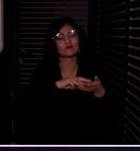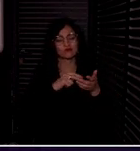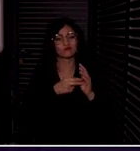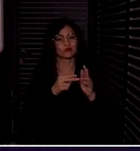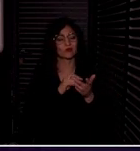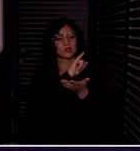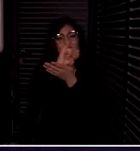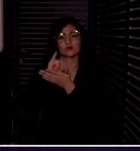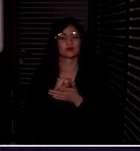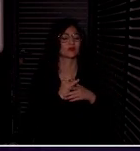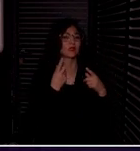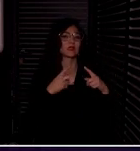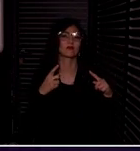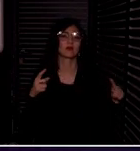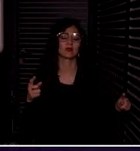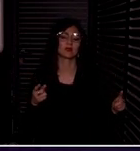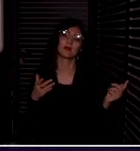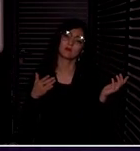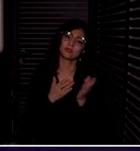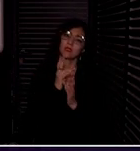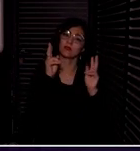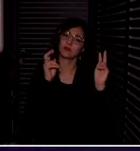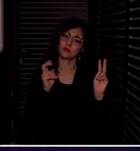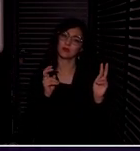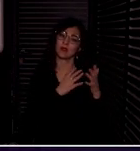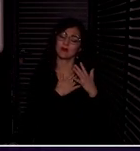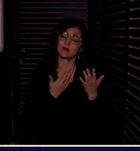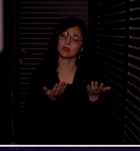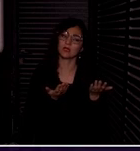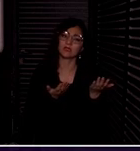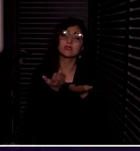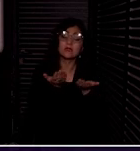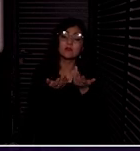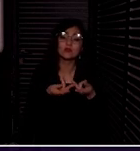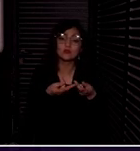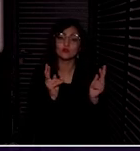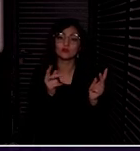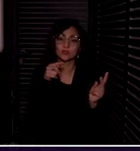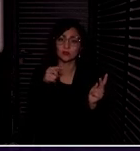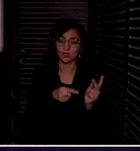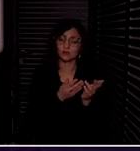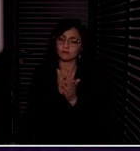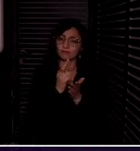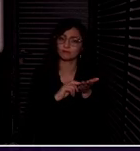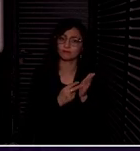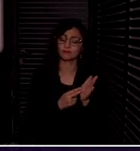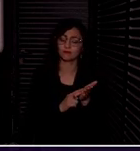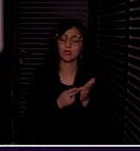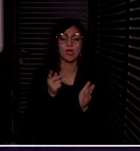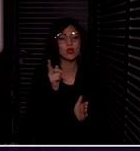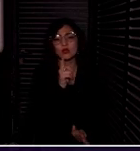todos los ámbitos. Empezando por la noción de servicio público, y no hablo, insisto, de los operadores públicos, porque